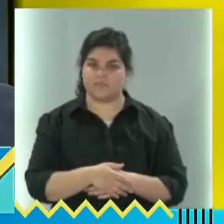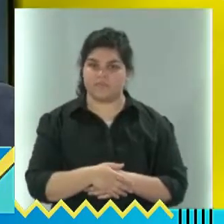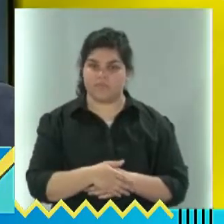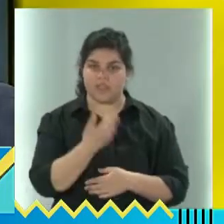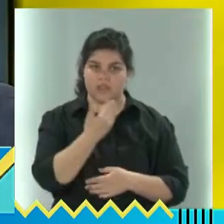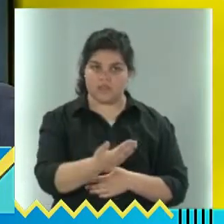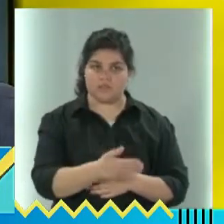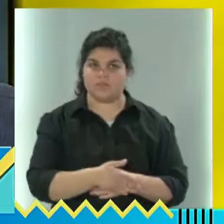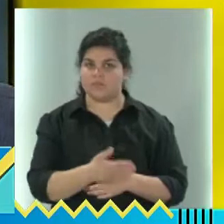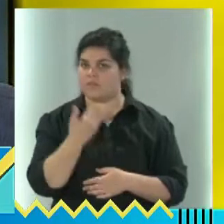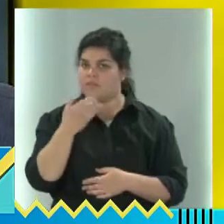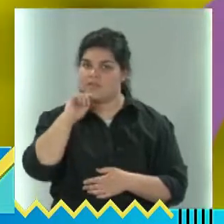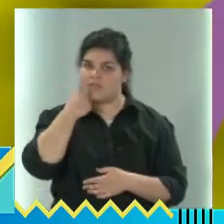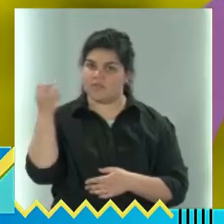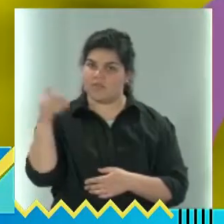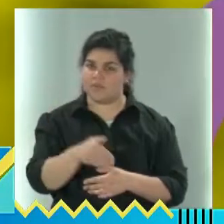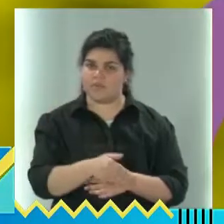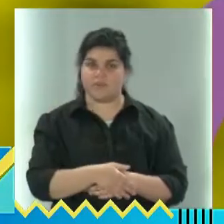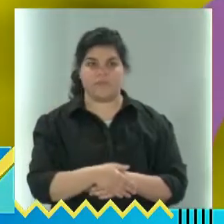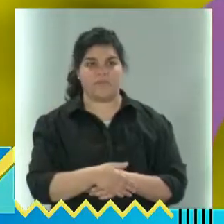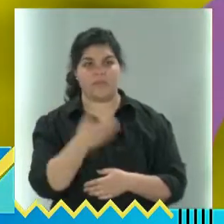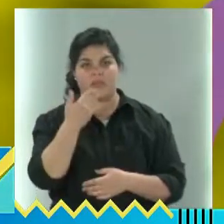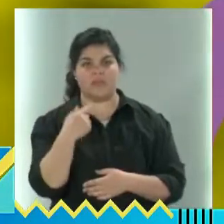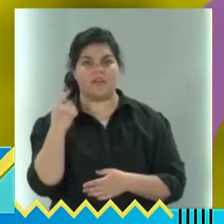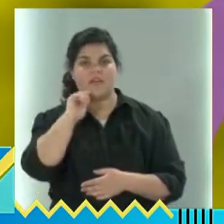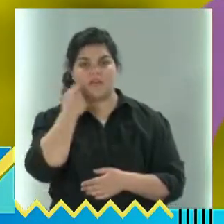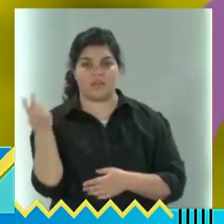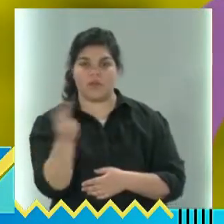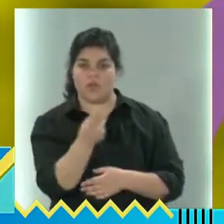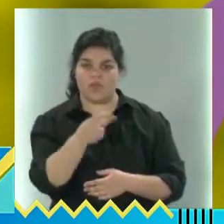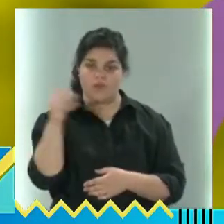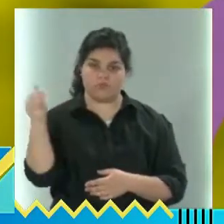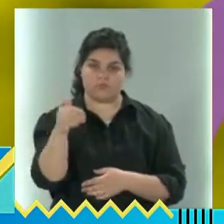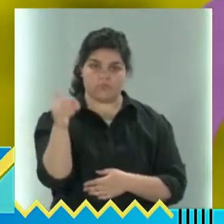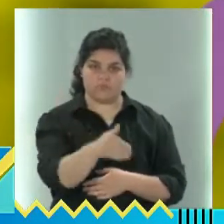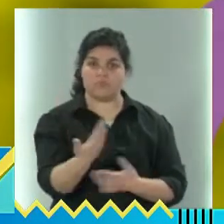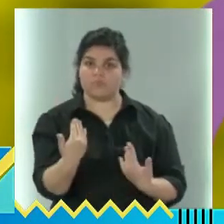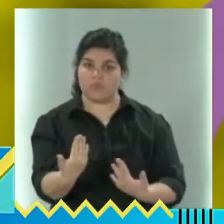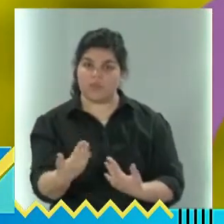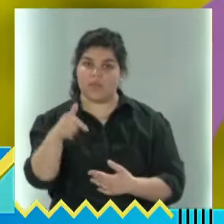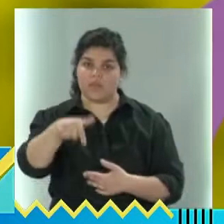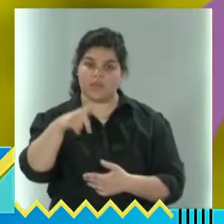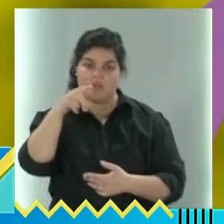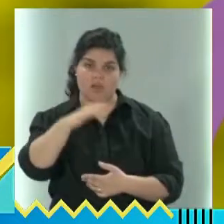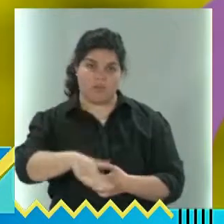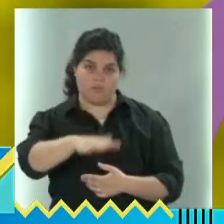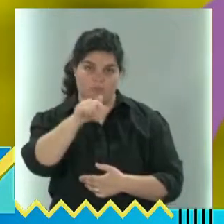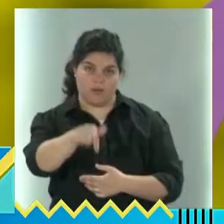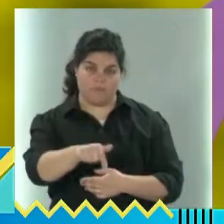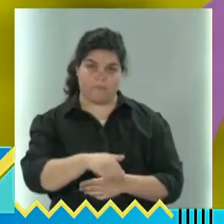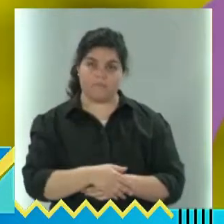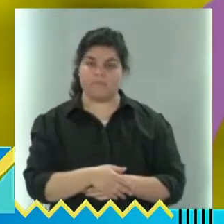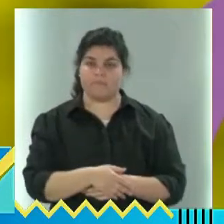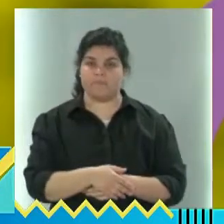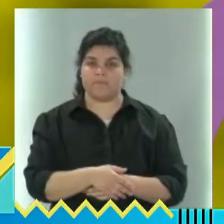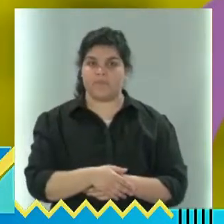Bueno, muchas gracias, un gusto estar acá. Bueno, gracias y el gusto es nuestro por tenerlos acá y poder dar este debate también en este lugar, porque si bien